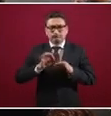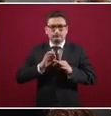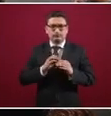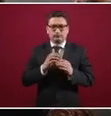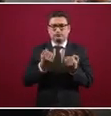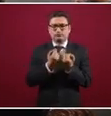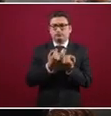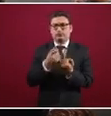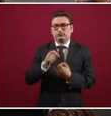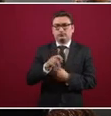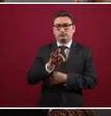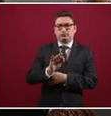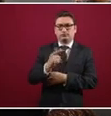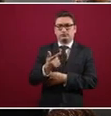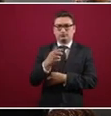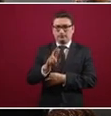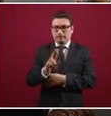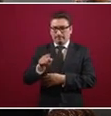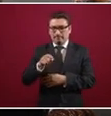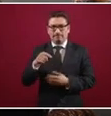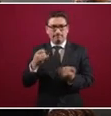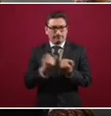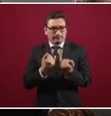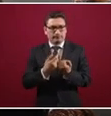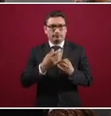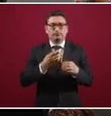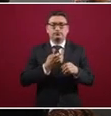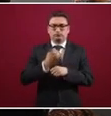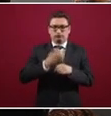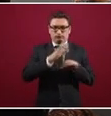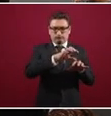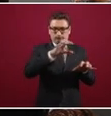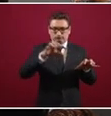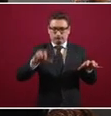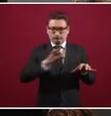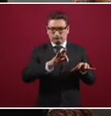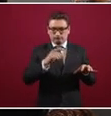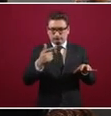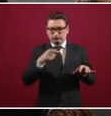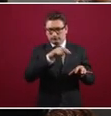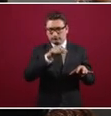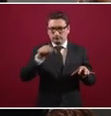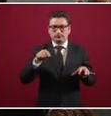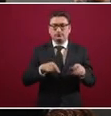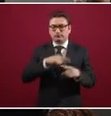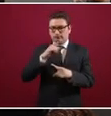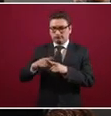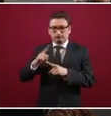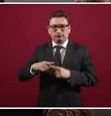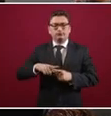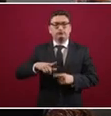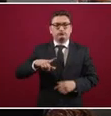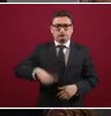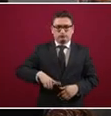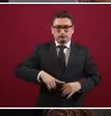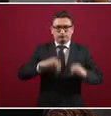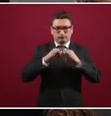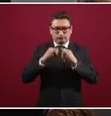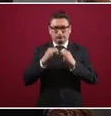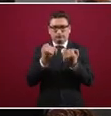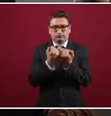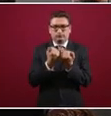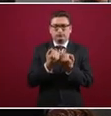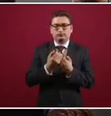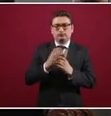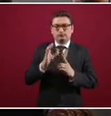de la fiscalía de la república las fiscalías de los estados y de distintos organismos desde la comisión nacional de derechos humanos o